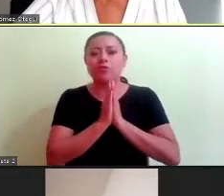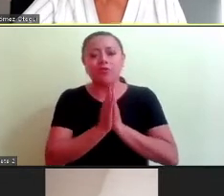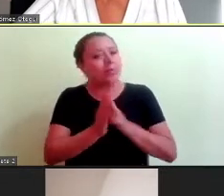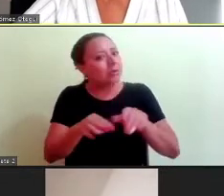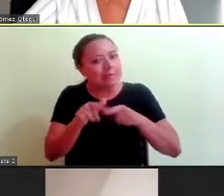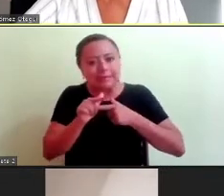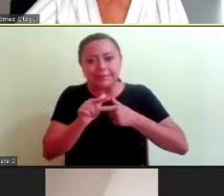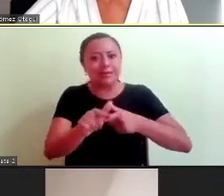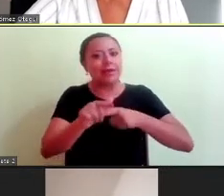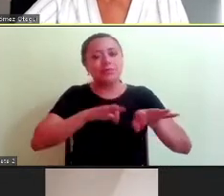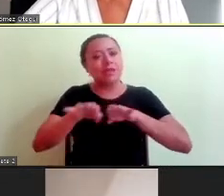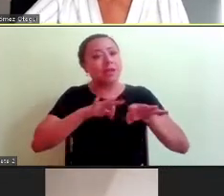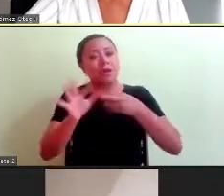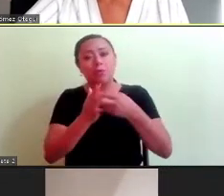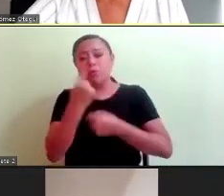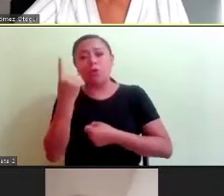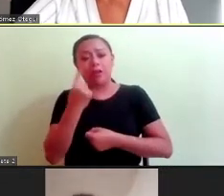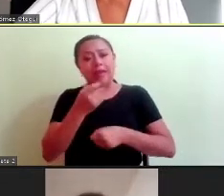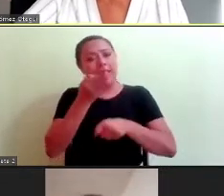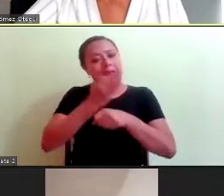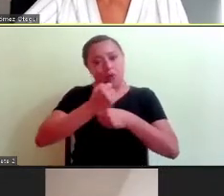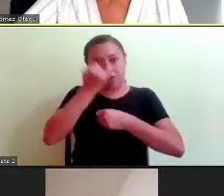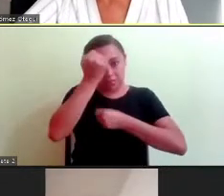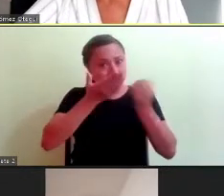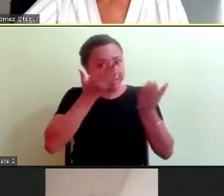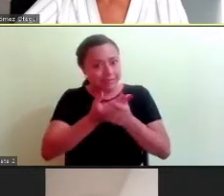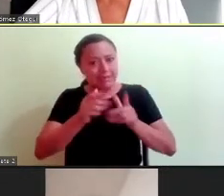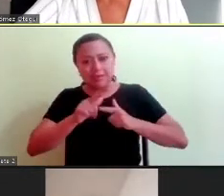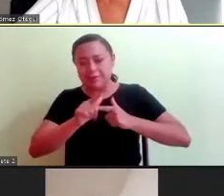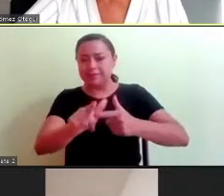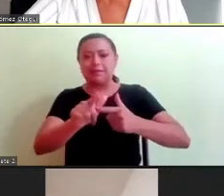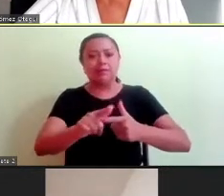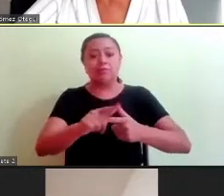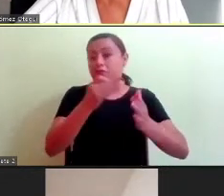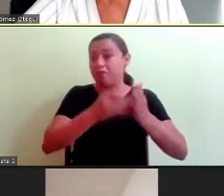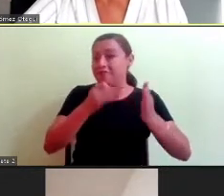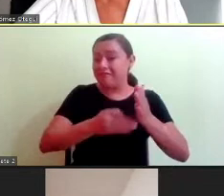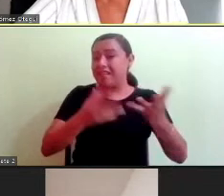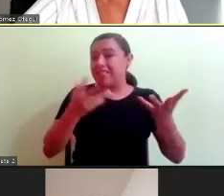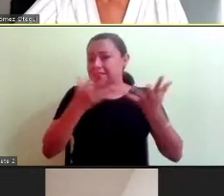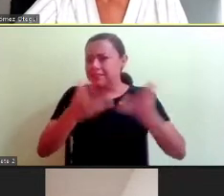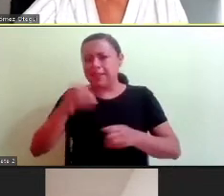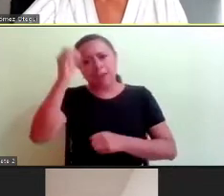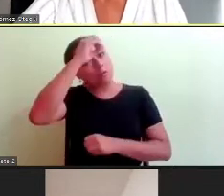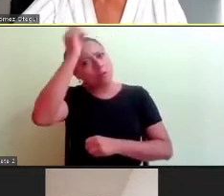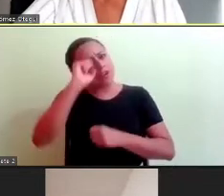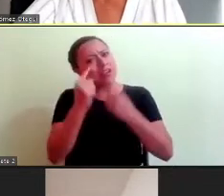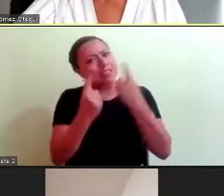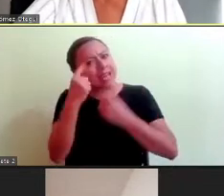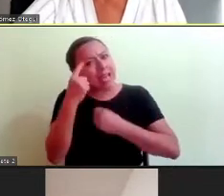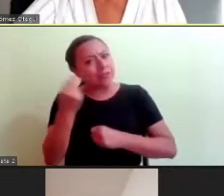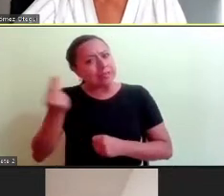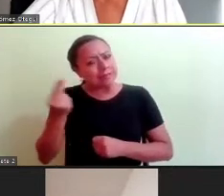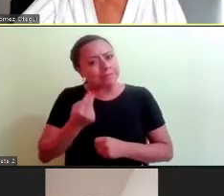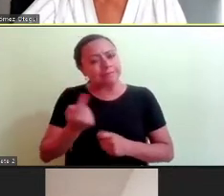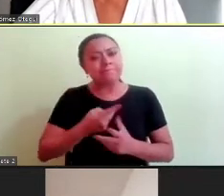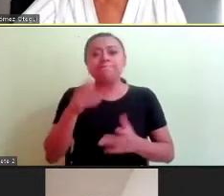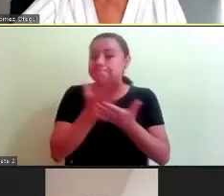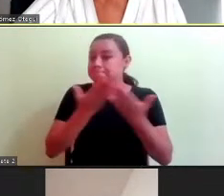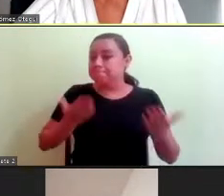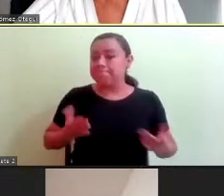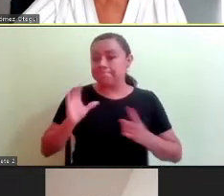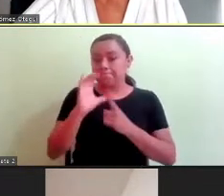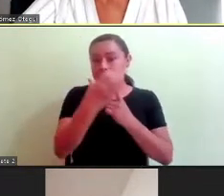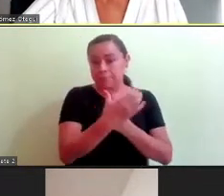varias iniciativas que aún no se dictaminan, varias opiniones que son necesarias que la comisión dé